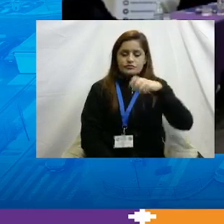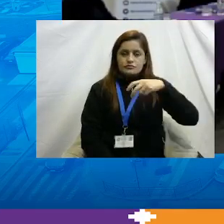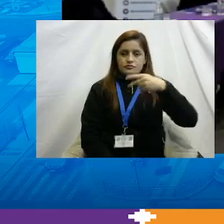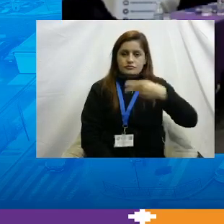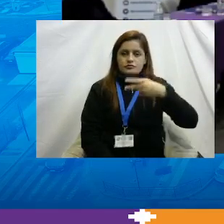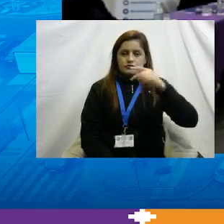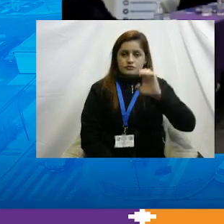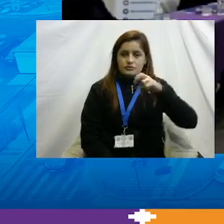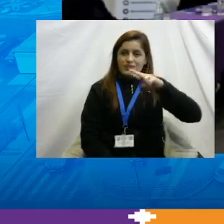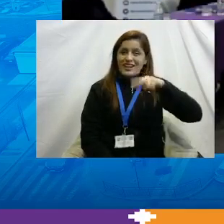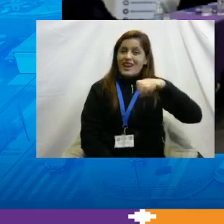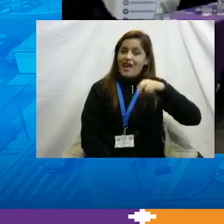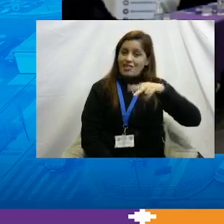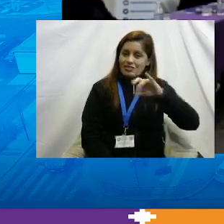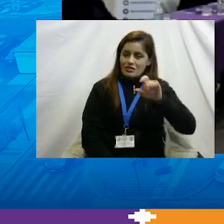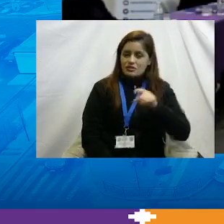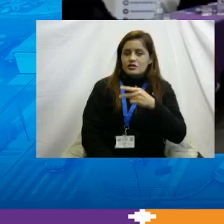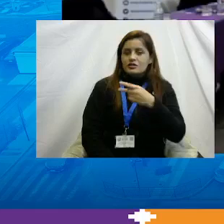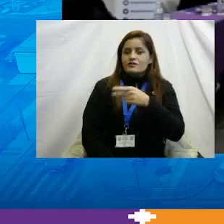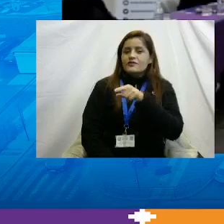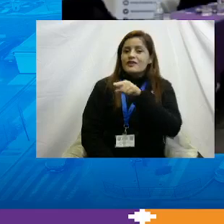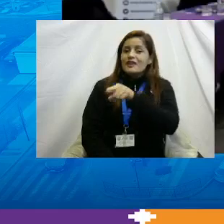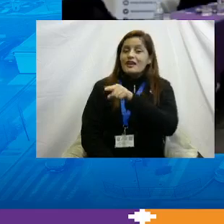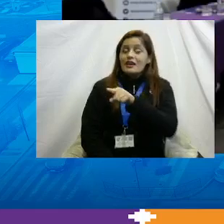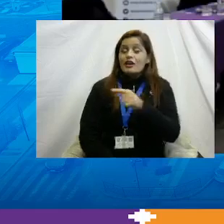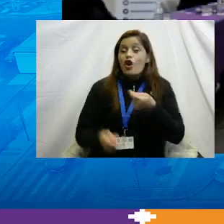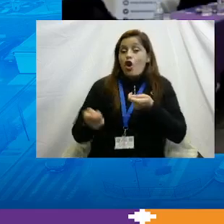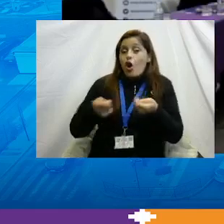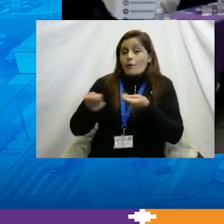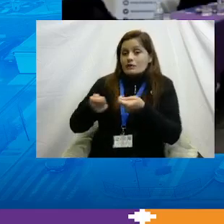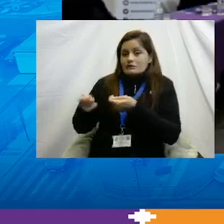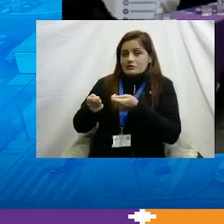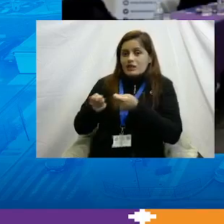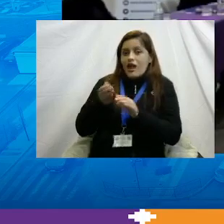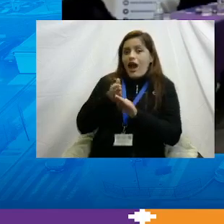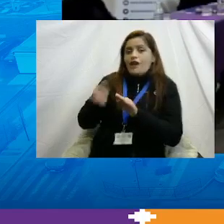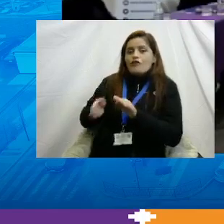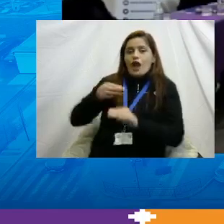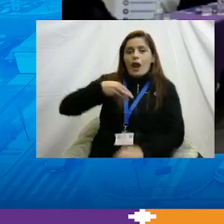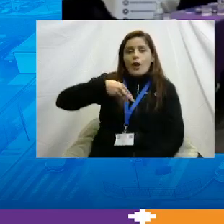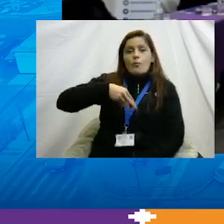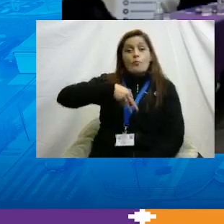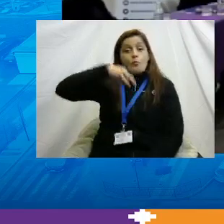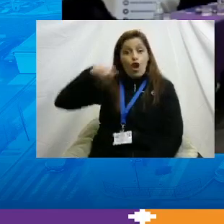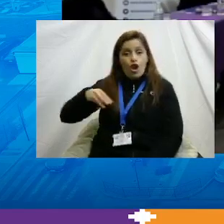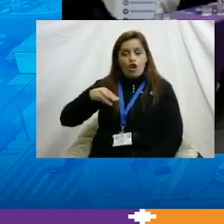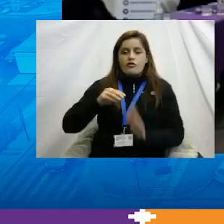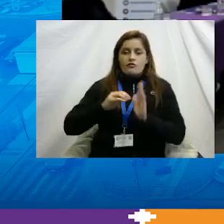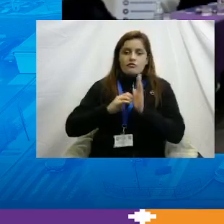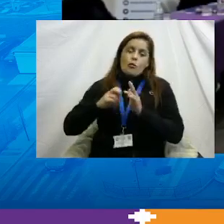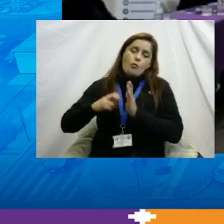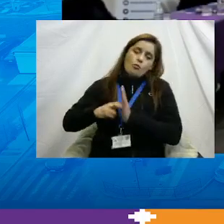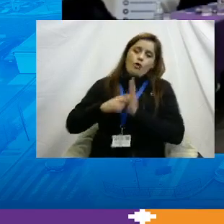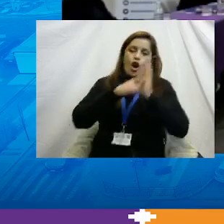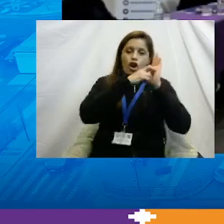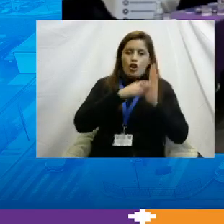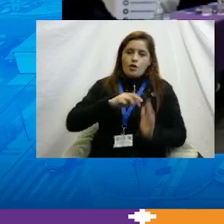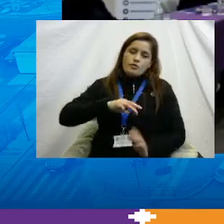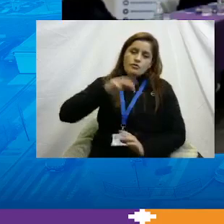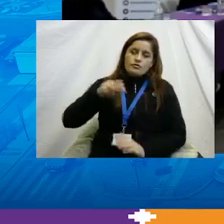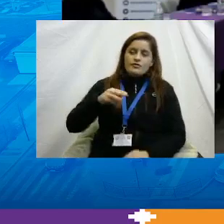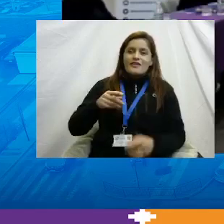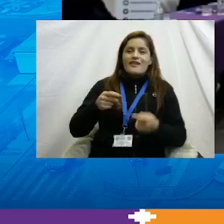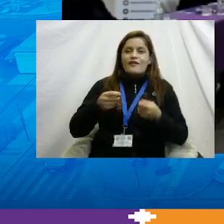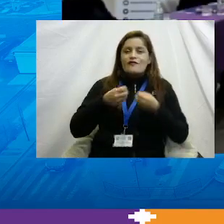en este pleno su situación, que es bien especial. Él es comerciante de afuera del mall, y es dueño de la florería El Tato,